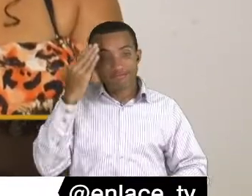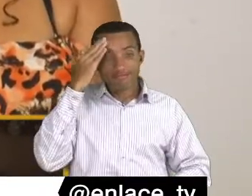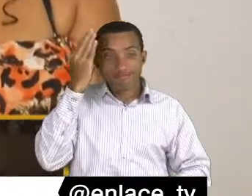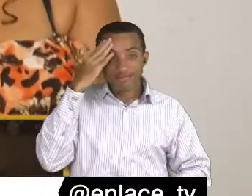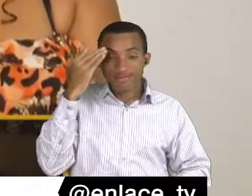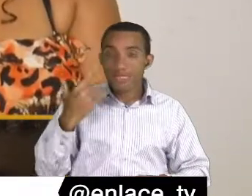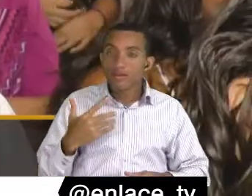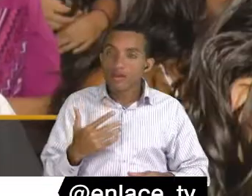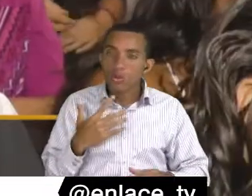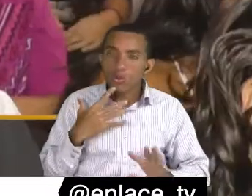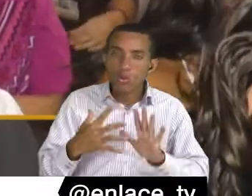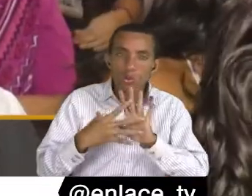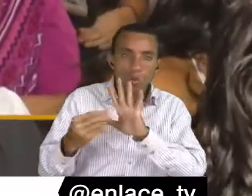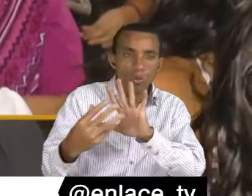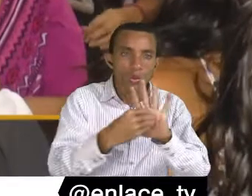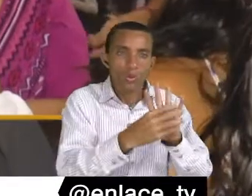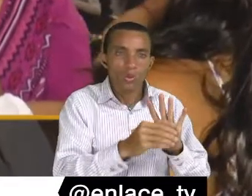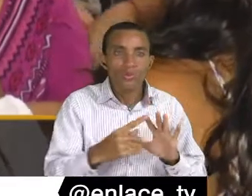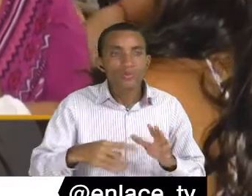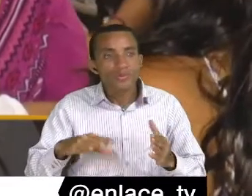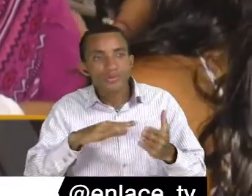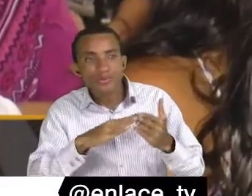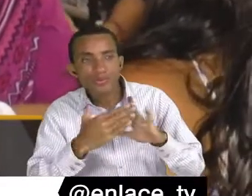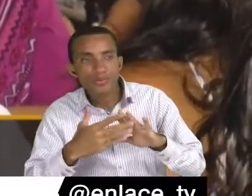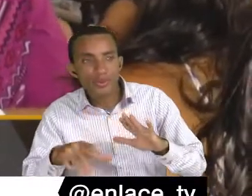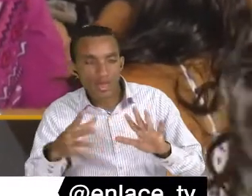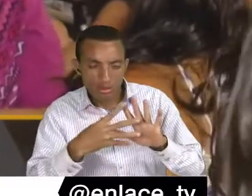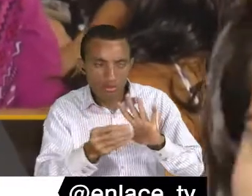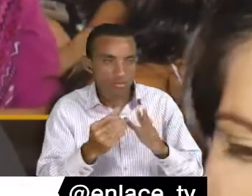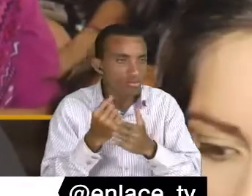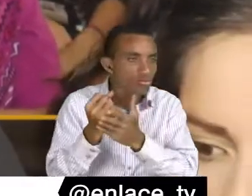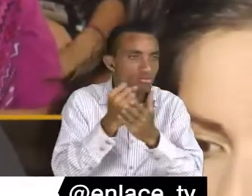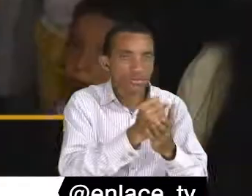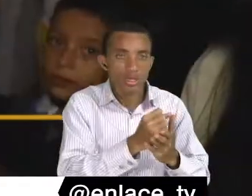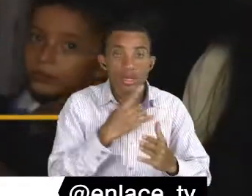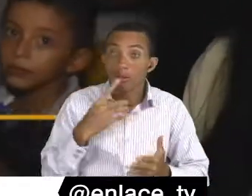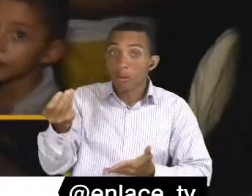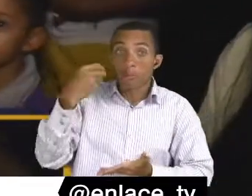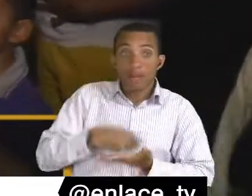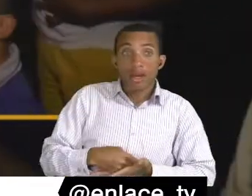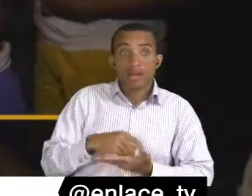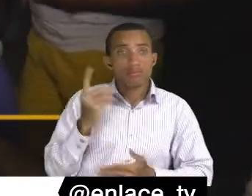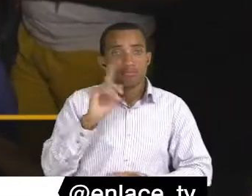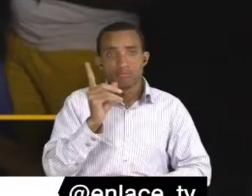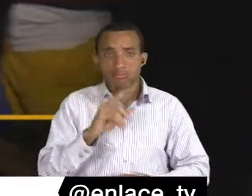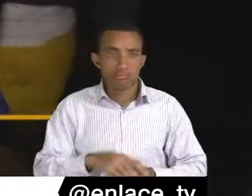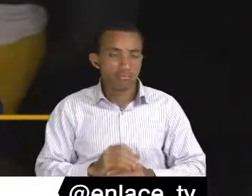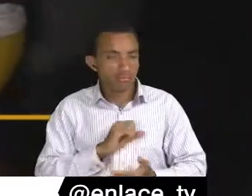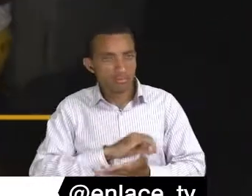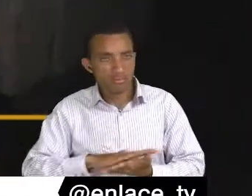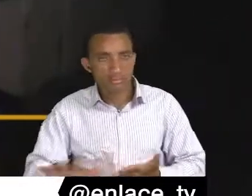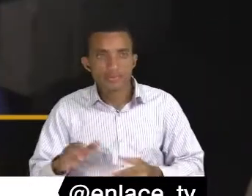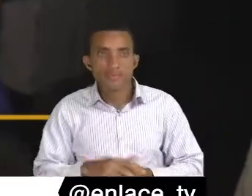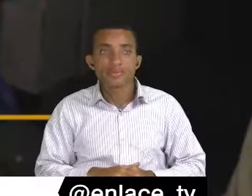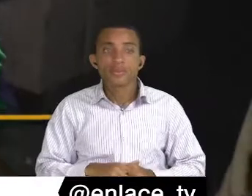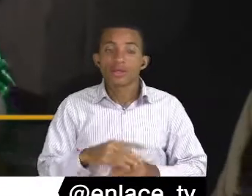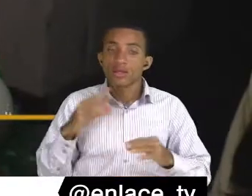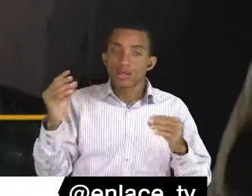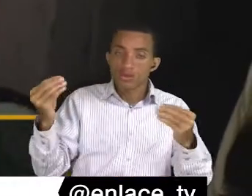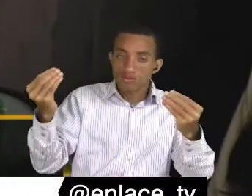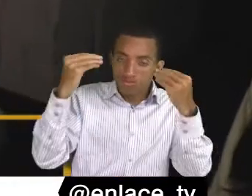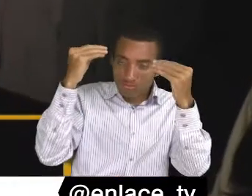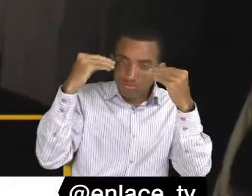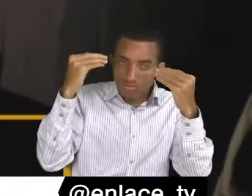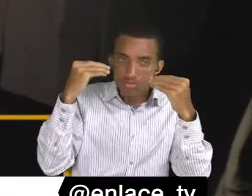de buenas acciones dentro de su comunidad sin ninguna remuneración. Muy orgullosa de asistir a los cursos porque son cursos que nos sirven para la